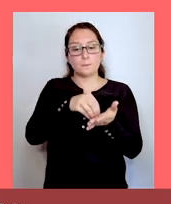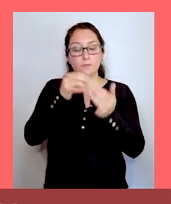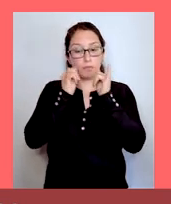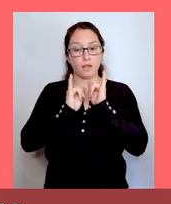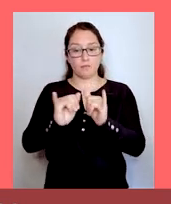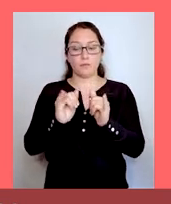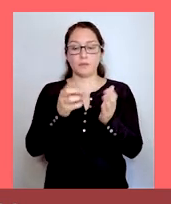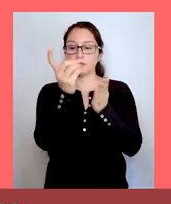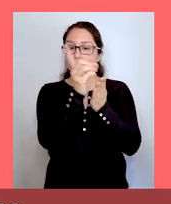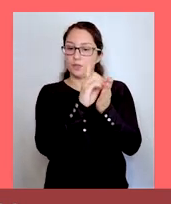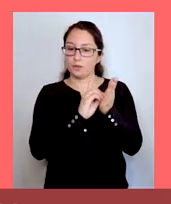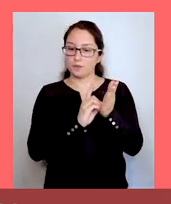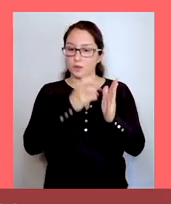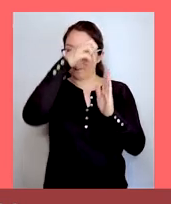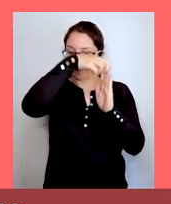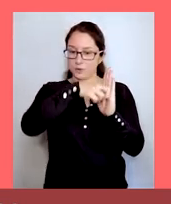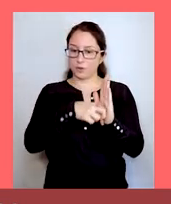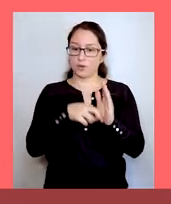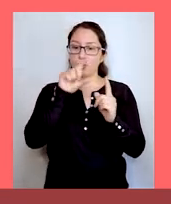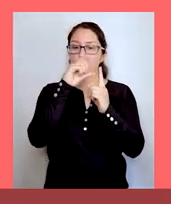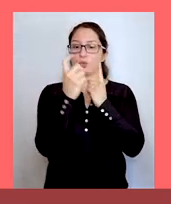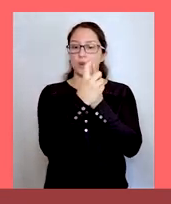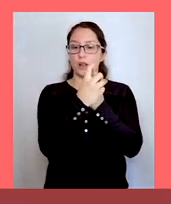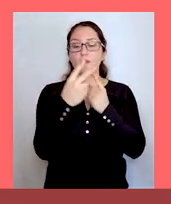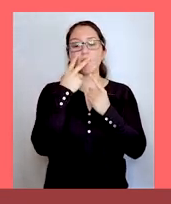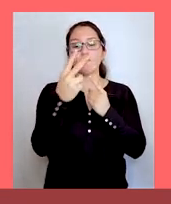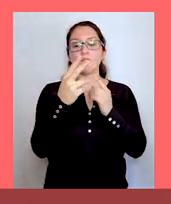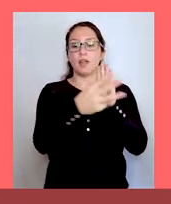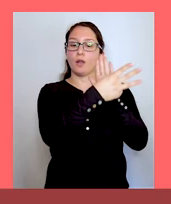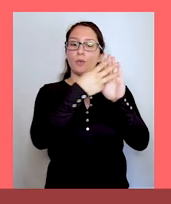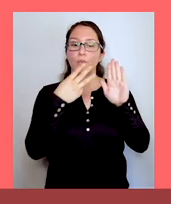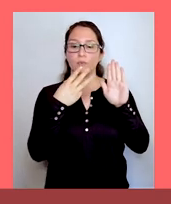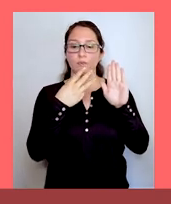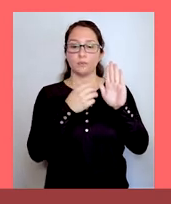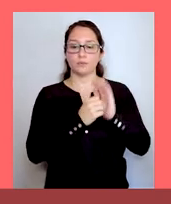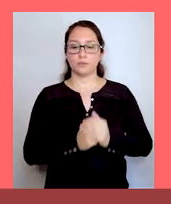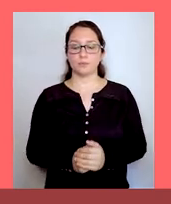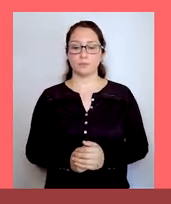Encontrarás más información sobre diseño de proyectos culturales en nuestros manuales.